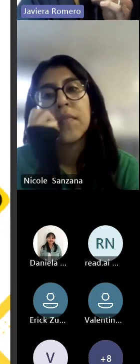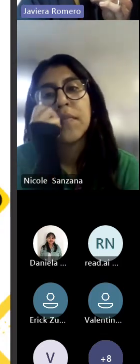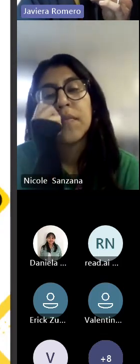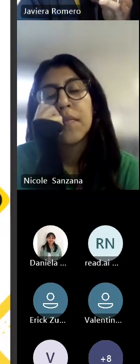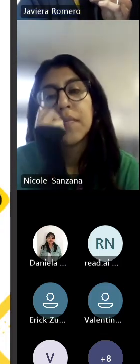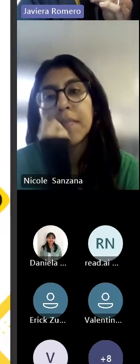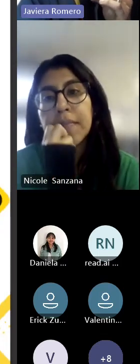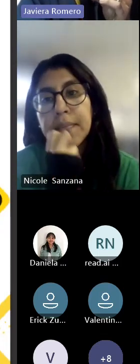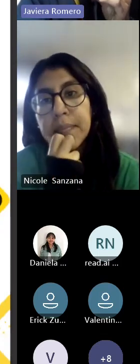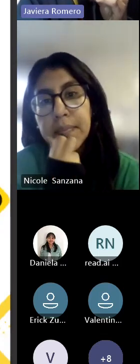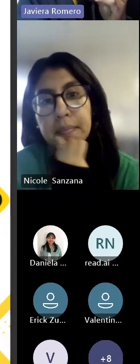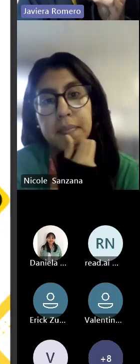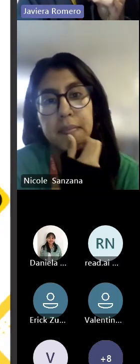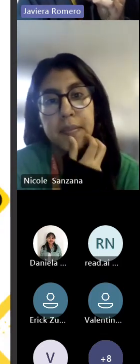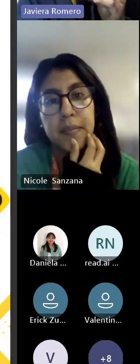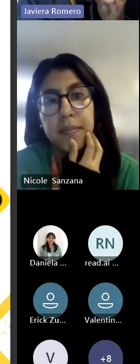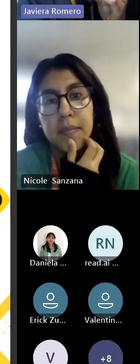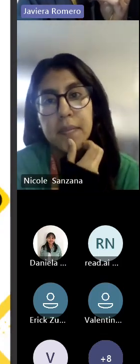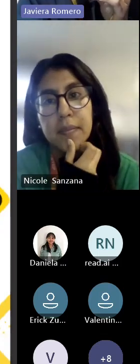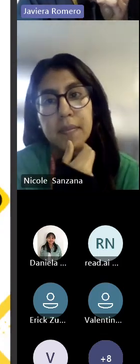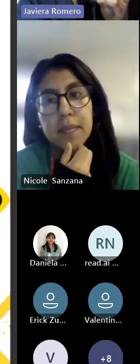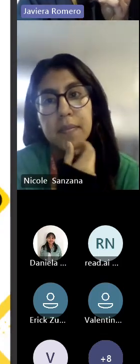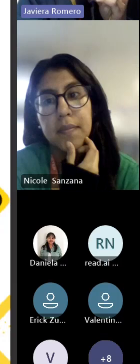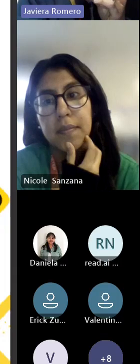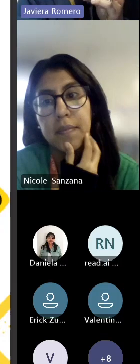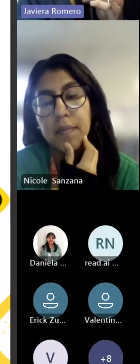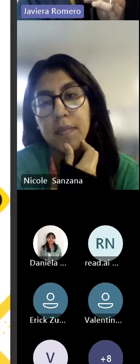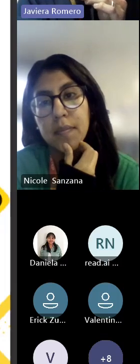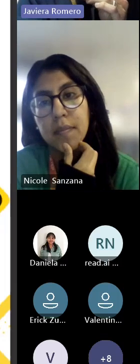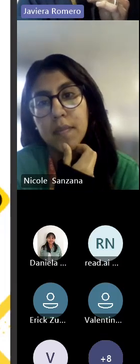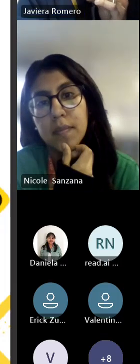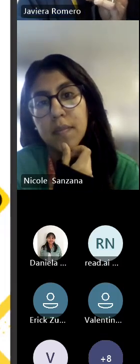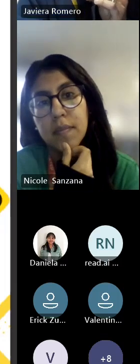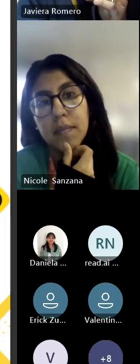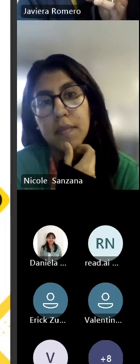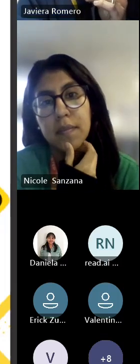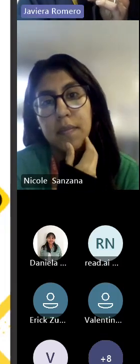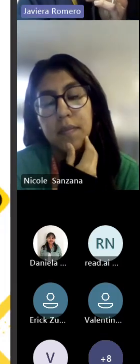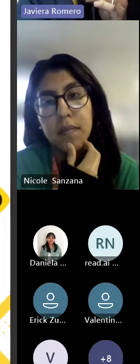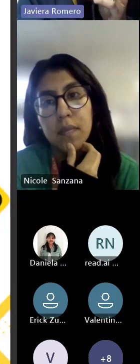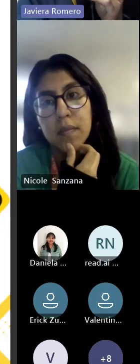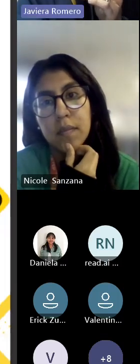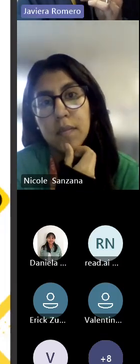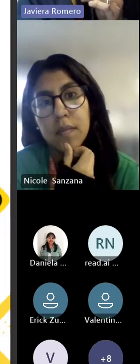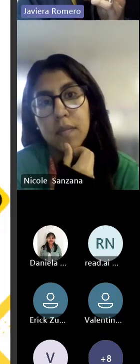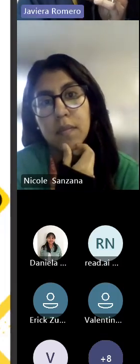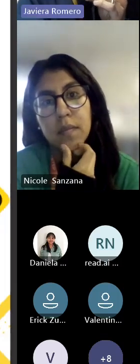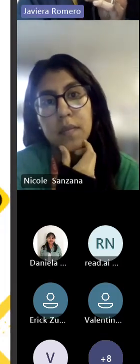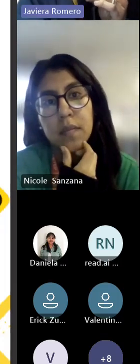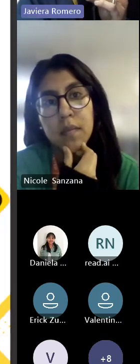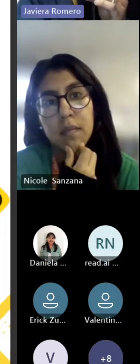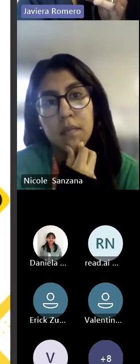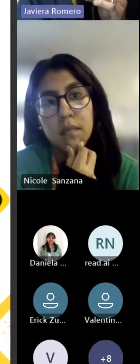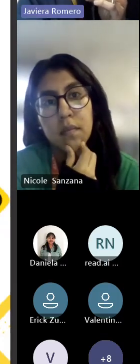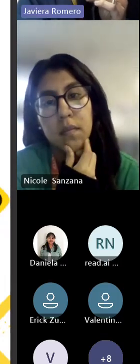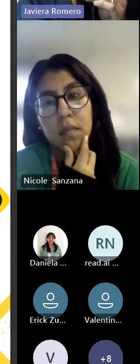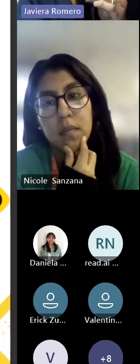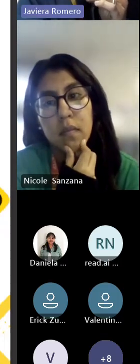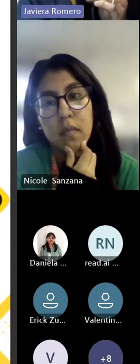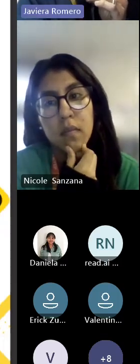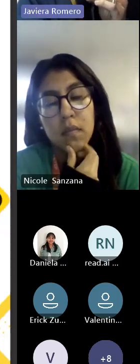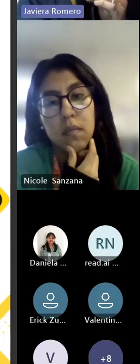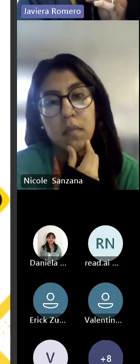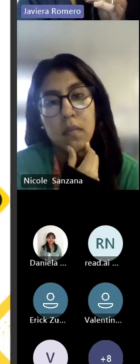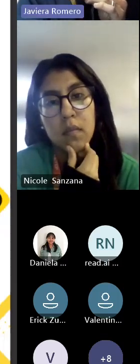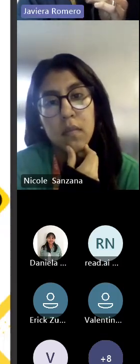alerta. El incremento en el consumo de drogas o alcohol, cambios súbitos en su carácter, en su ánimo,